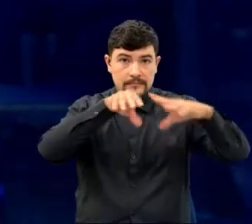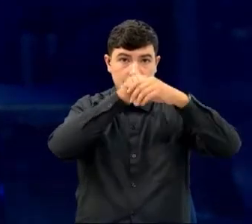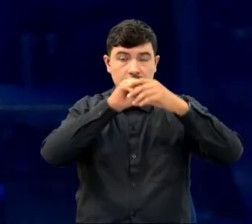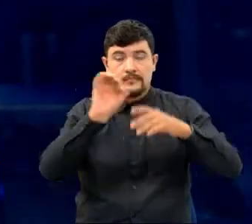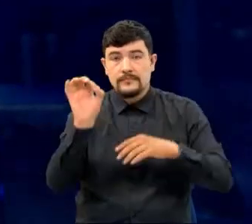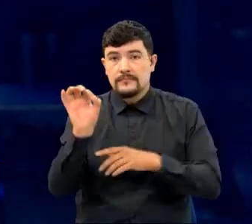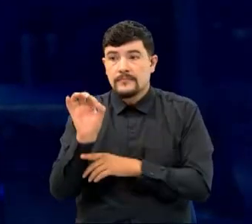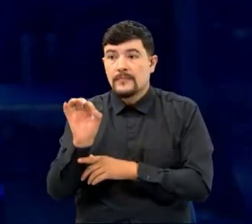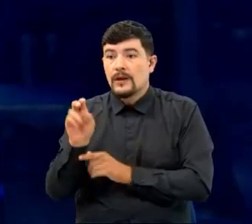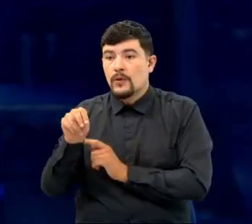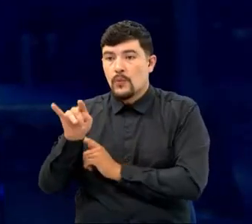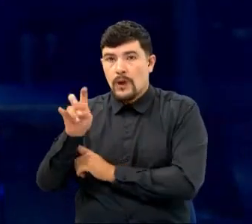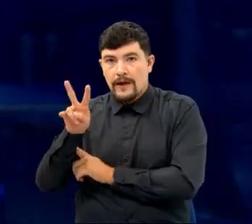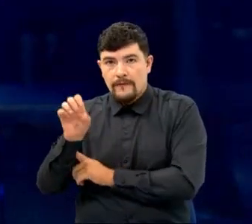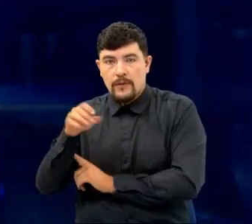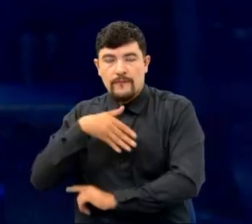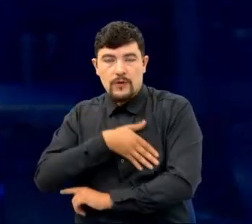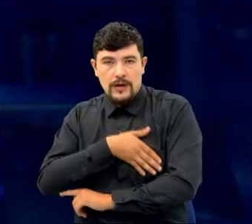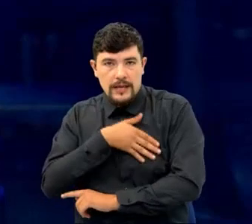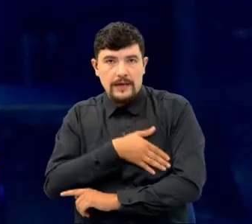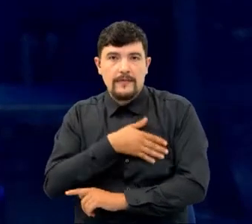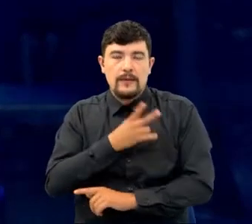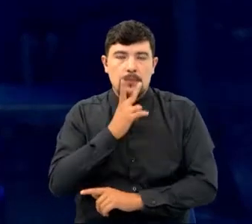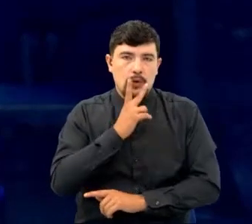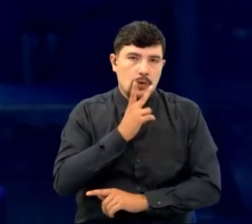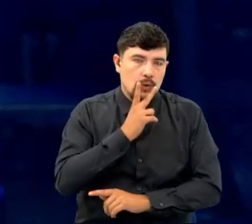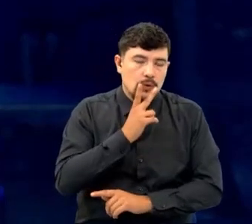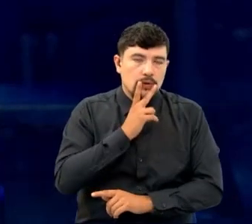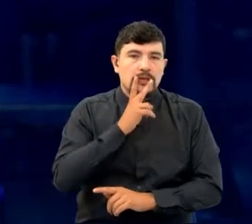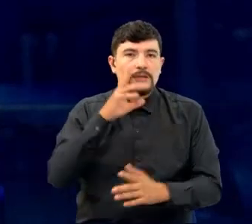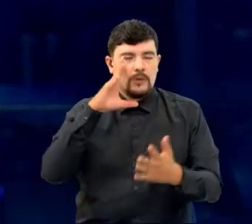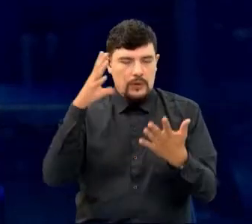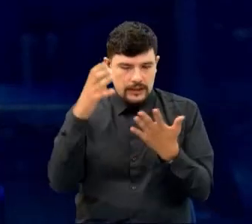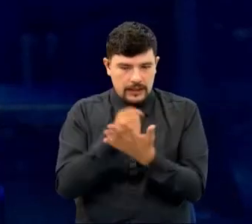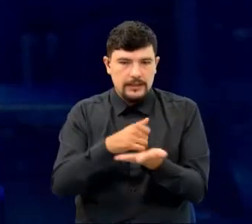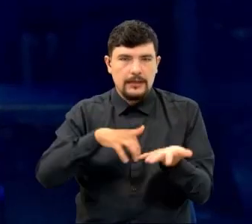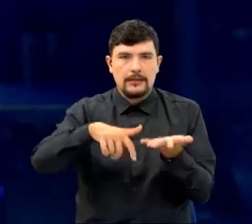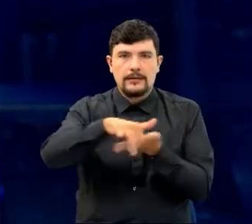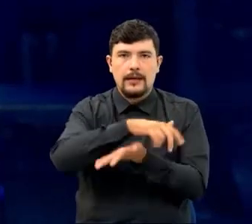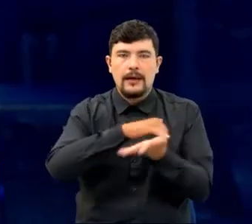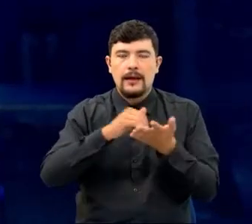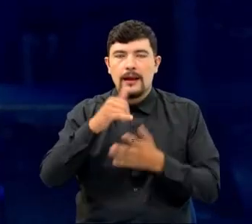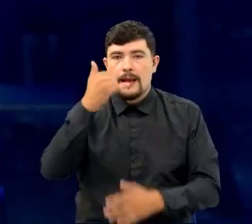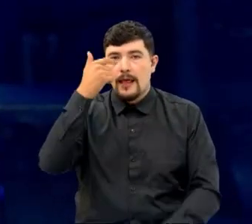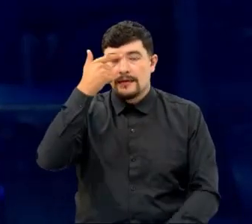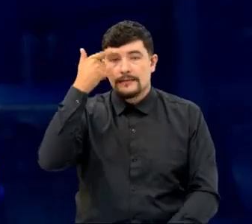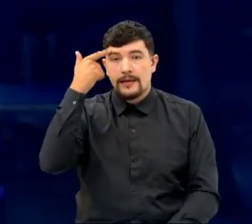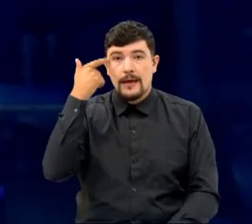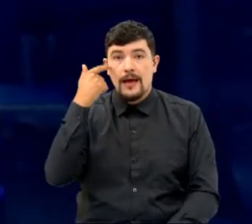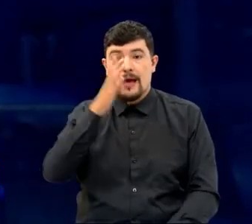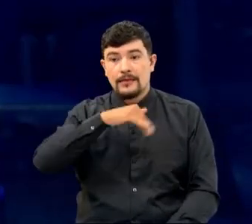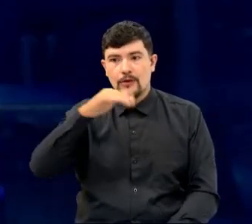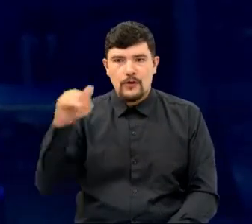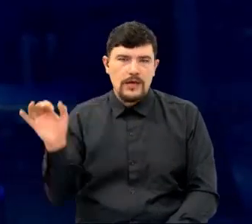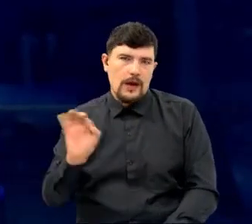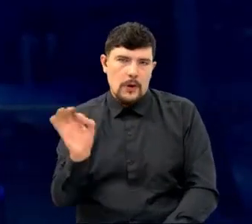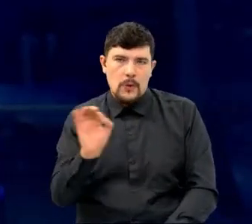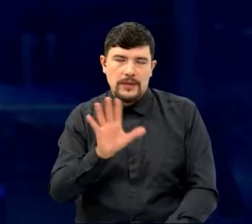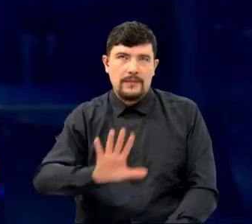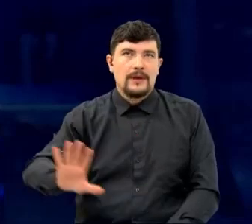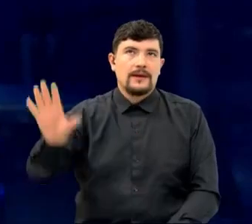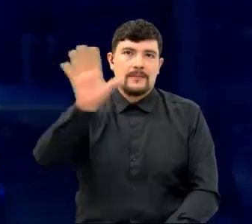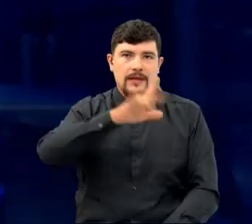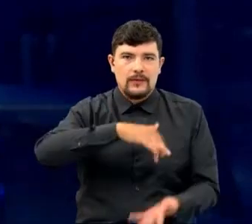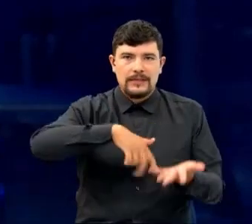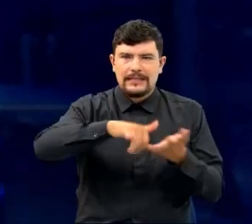Nuevo Bolívar, en Mogote, Santander, Curití, Santander, Ibagué, Tolima, La Ceja, Antioquia y Curití en el departamento de Santander. Ahora